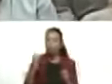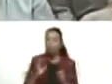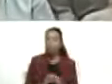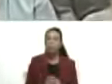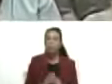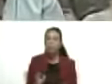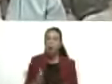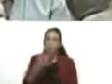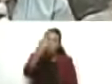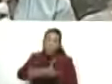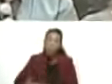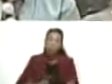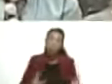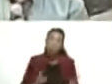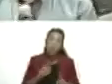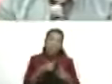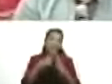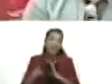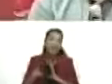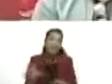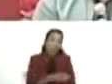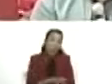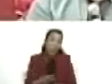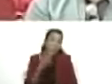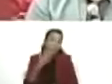porque para uno cada momento es musical,